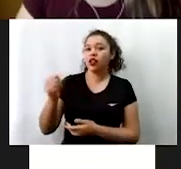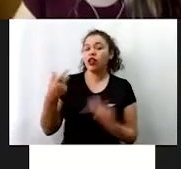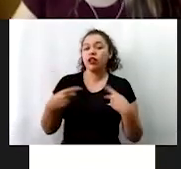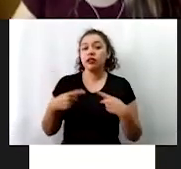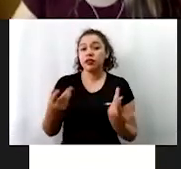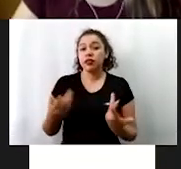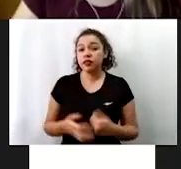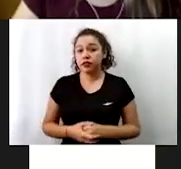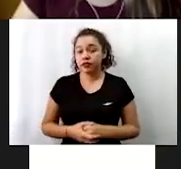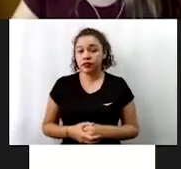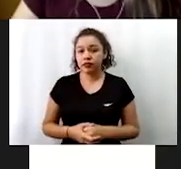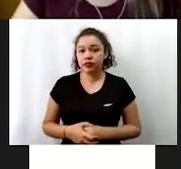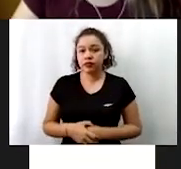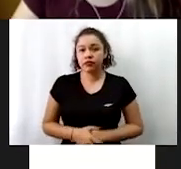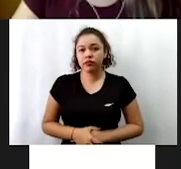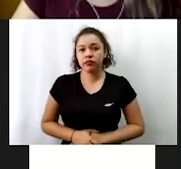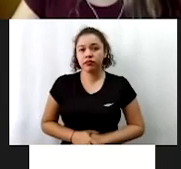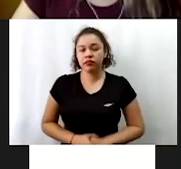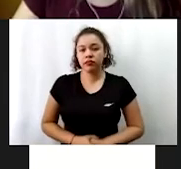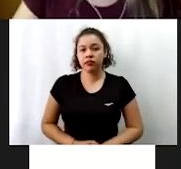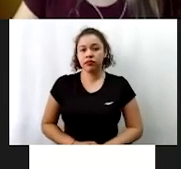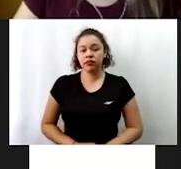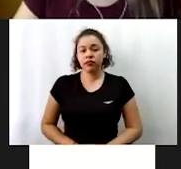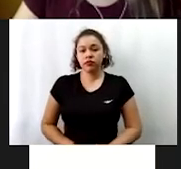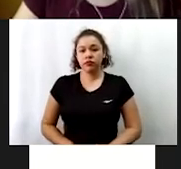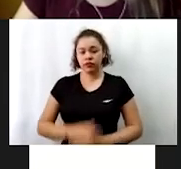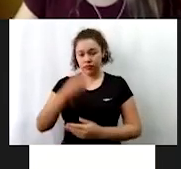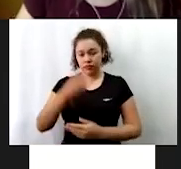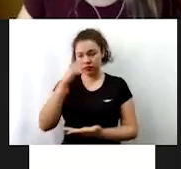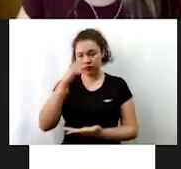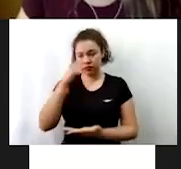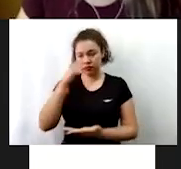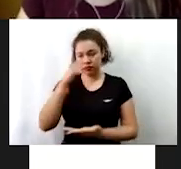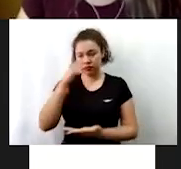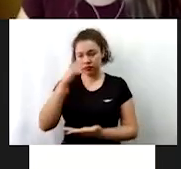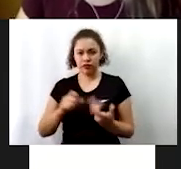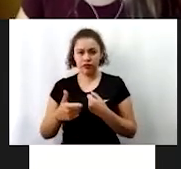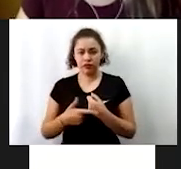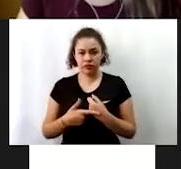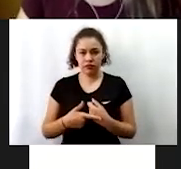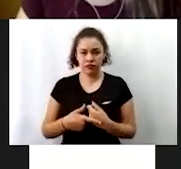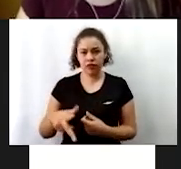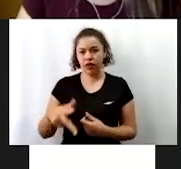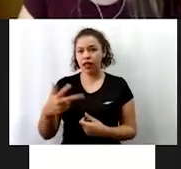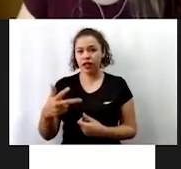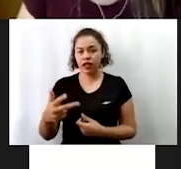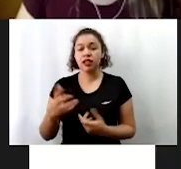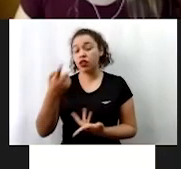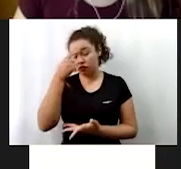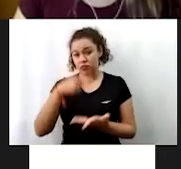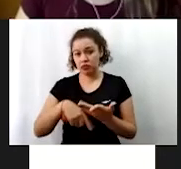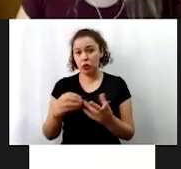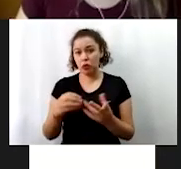más? Pues bueno, creo que es Andrés Lira de Fundación León 13, creo que es una oportunidad que